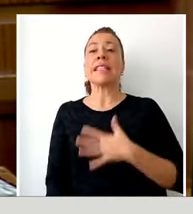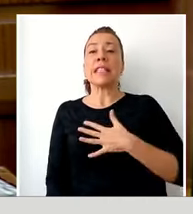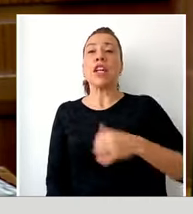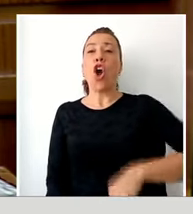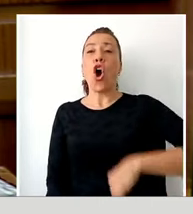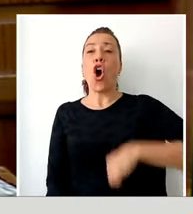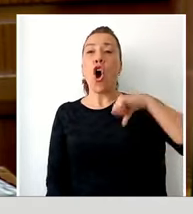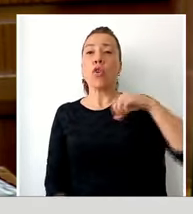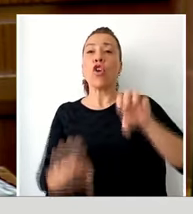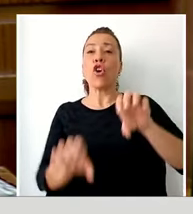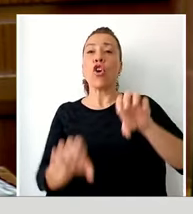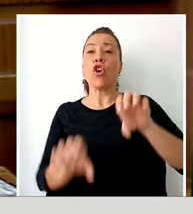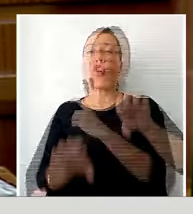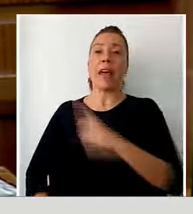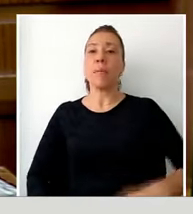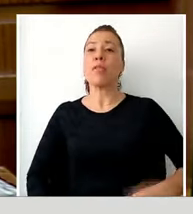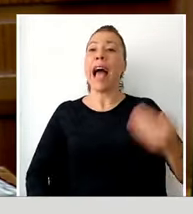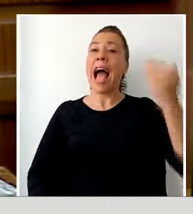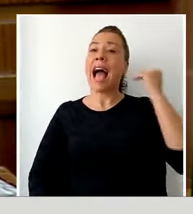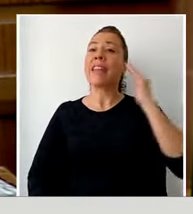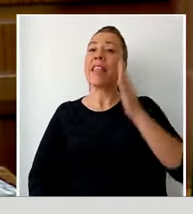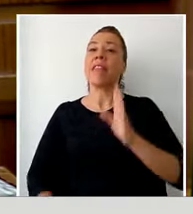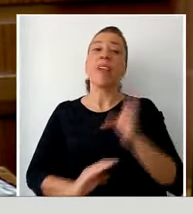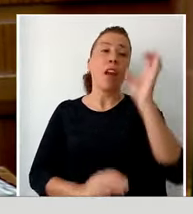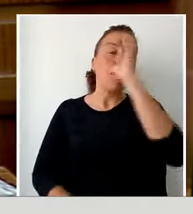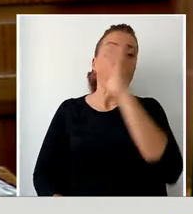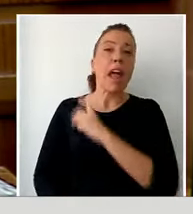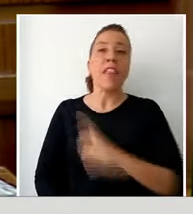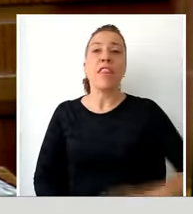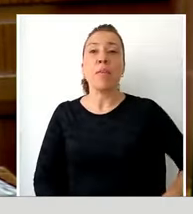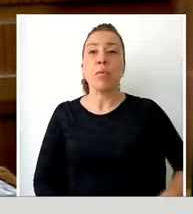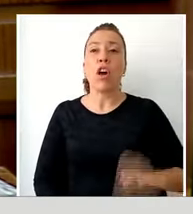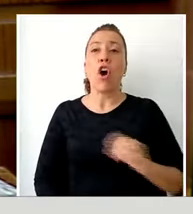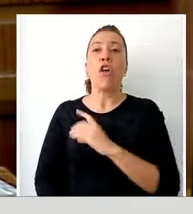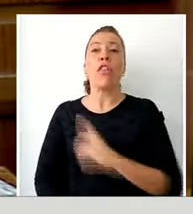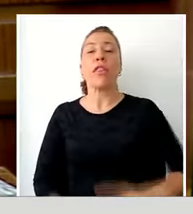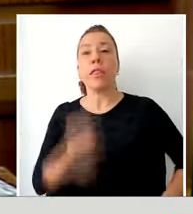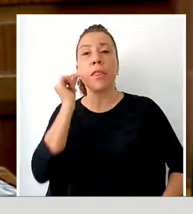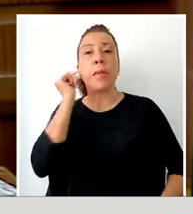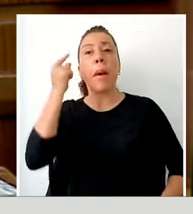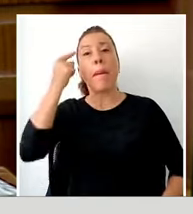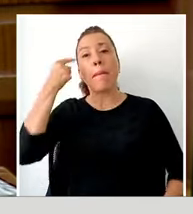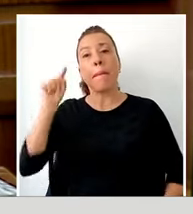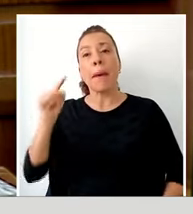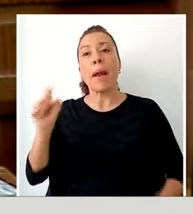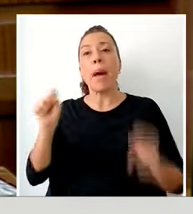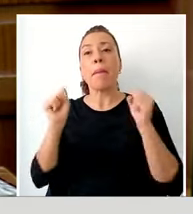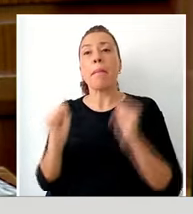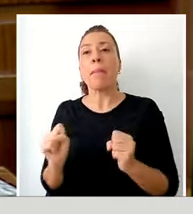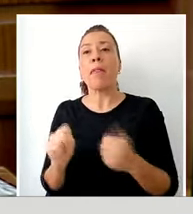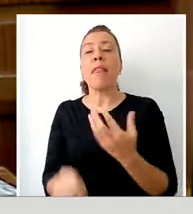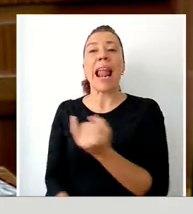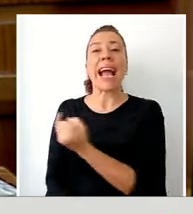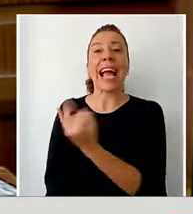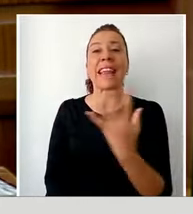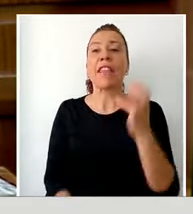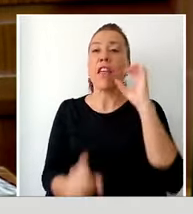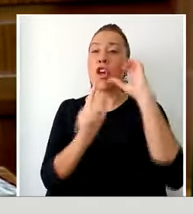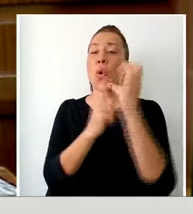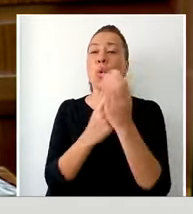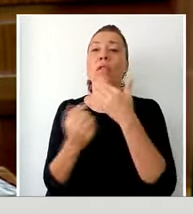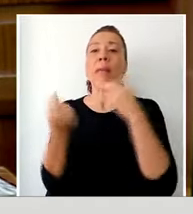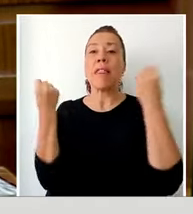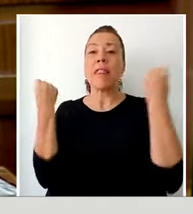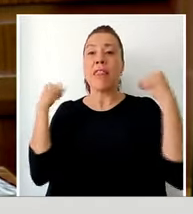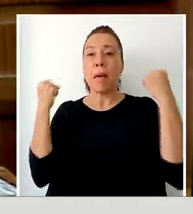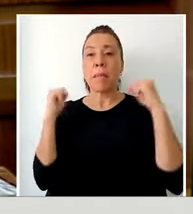de diputados cuando antes se tenía que salir a buscar a diputados o parlamentarios o parlamentarias para que pudieran dar quórum tanto cultura como en deporte eso siempre fue